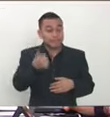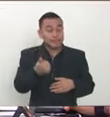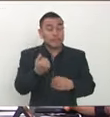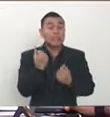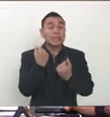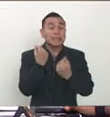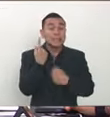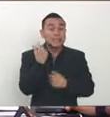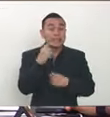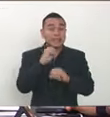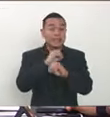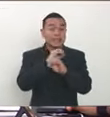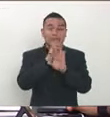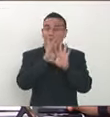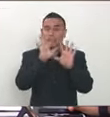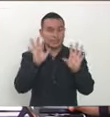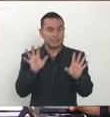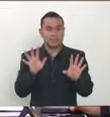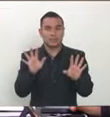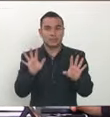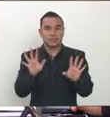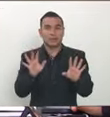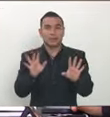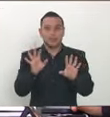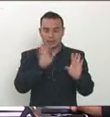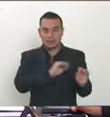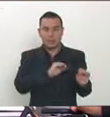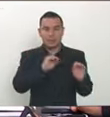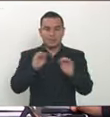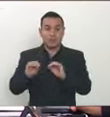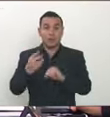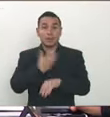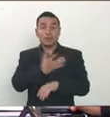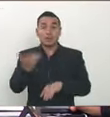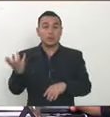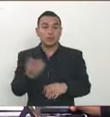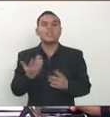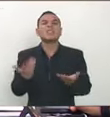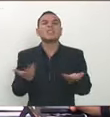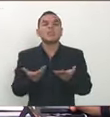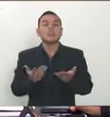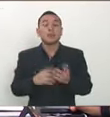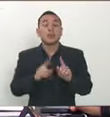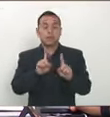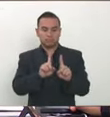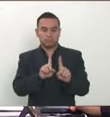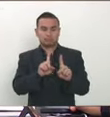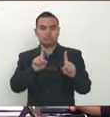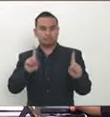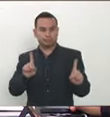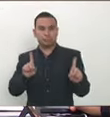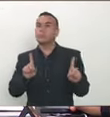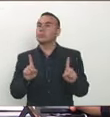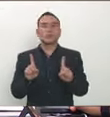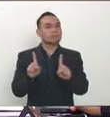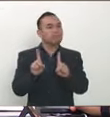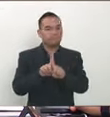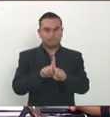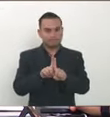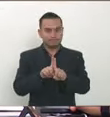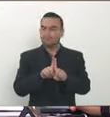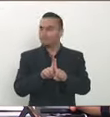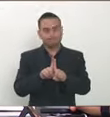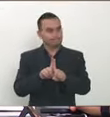de que debemos de aplicar al máximo el distanciamiento social sin cortar nuestra capacidad de producir energía o de